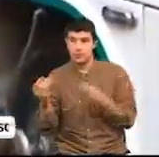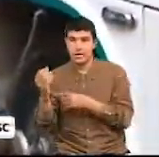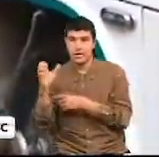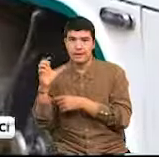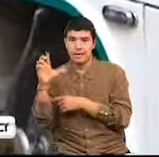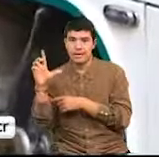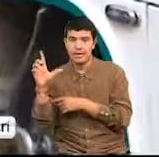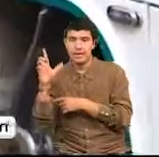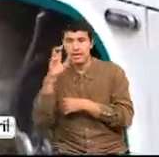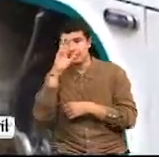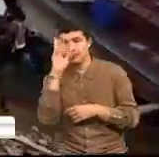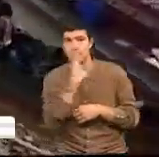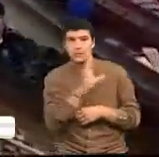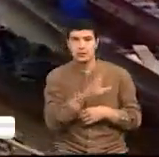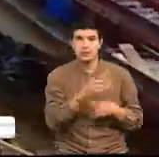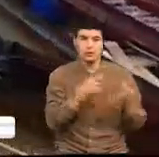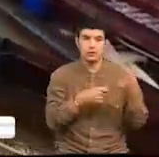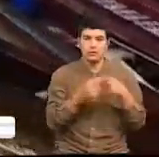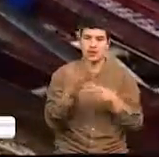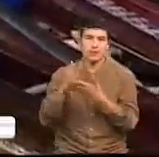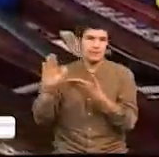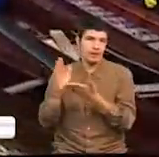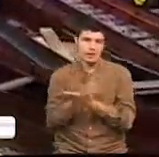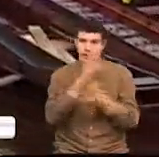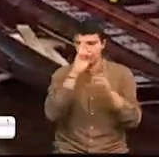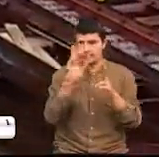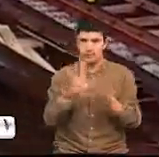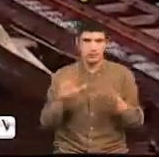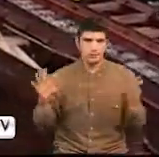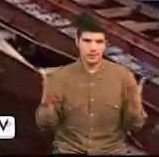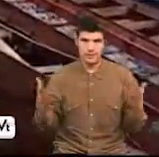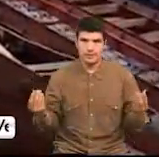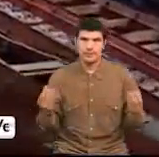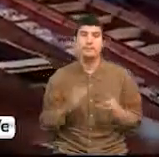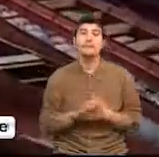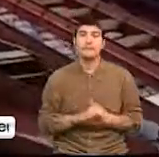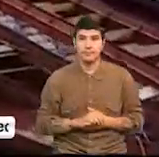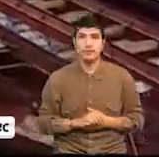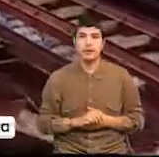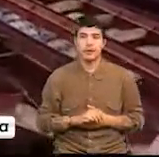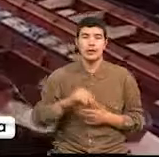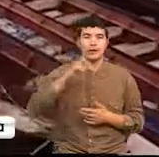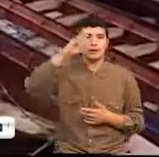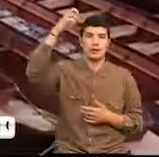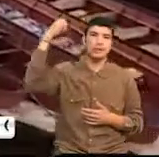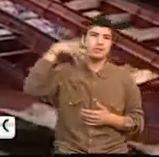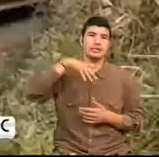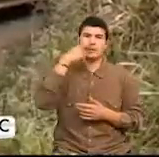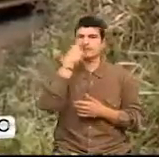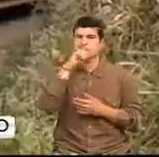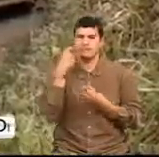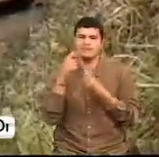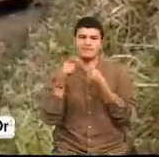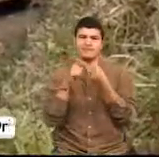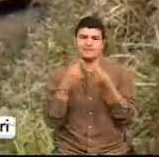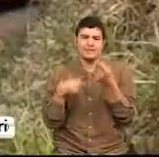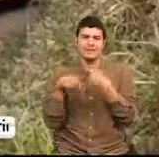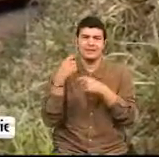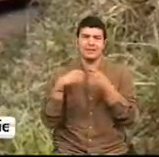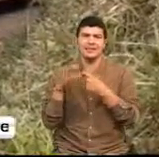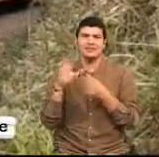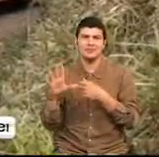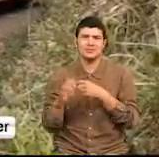por diferentes cosas. ¿El narcotráfico en norte de Santander cree usted que es como la raíz de la presencia de esos